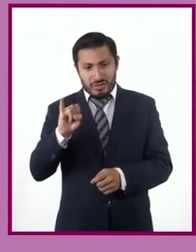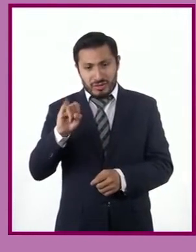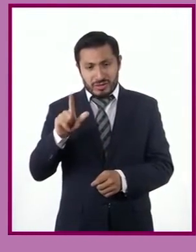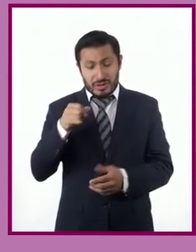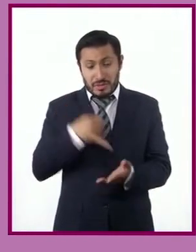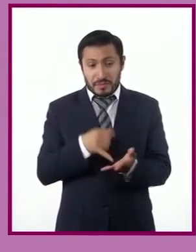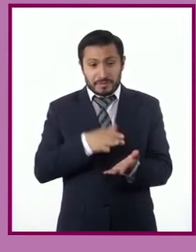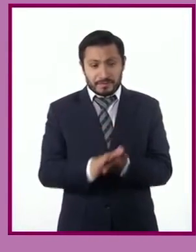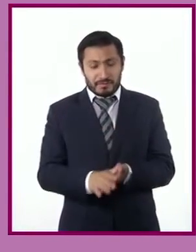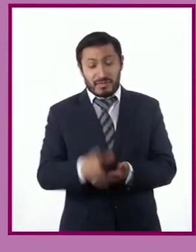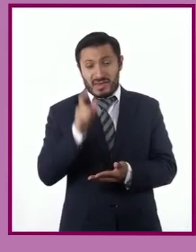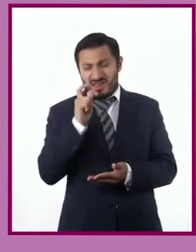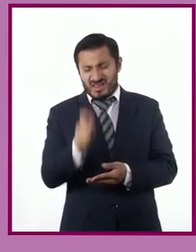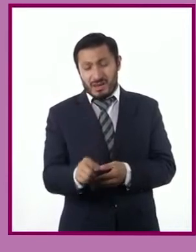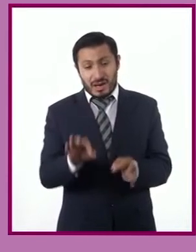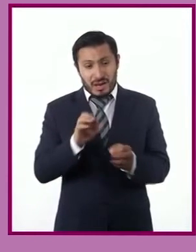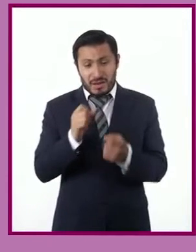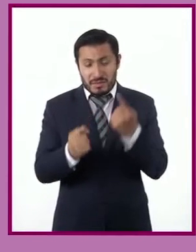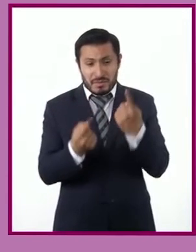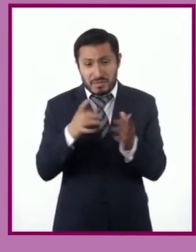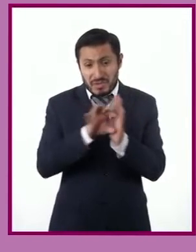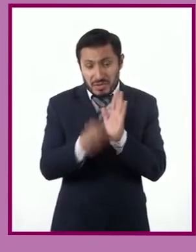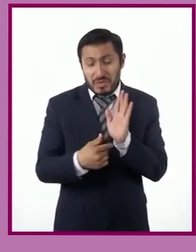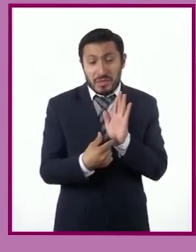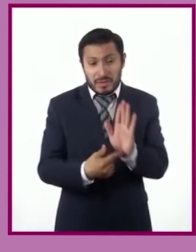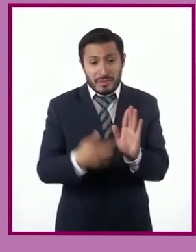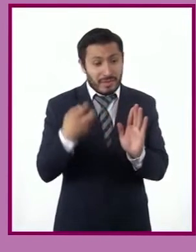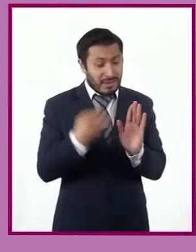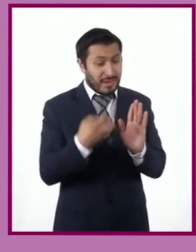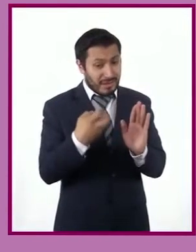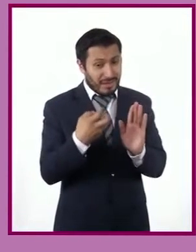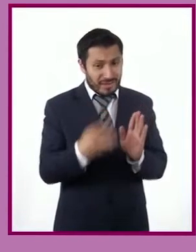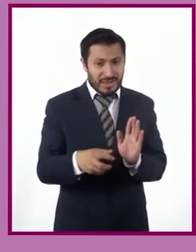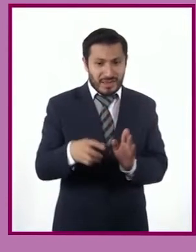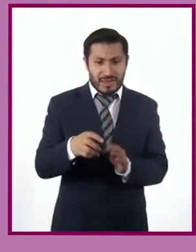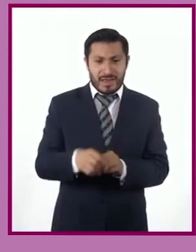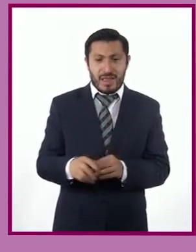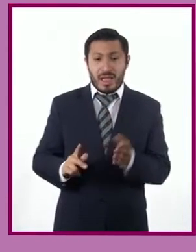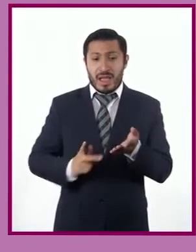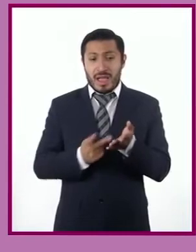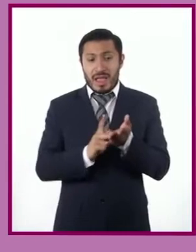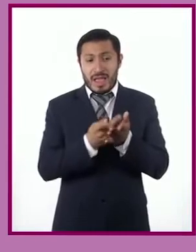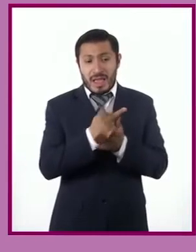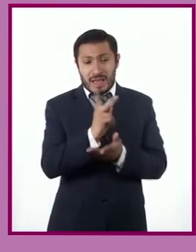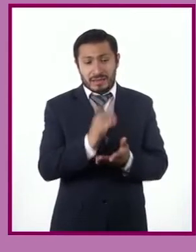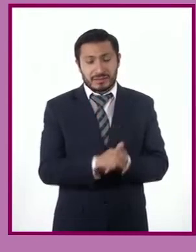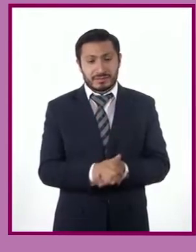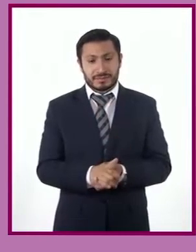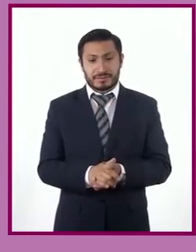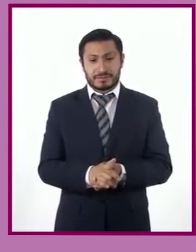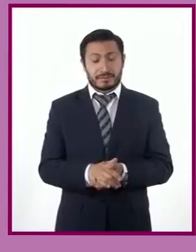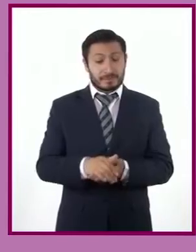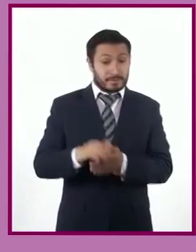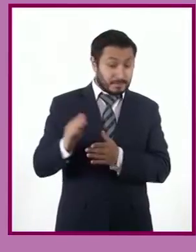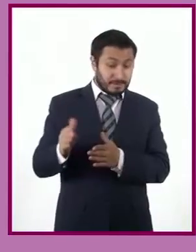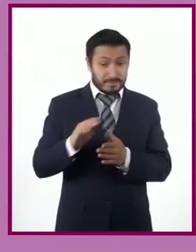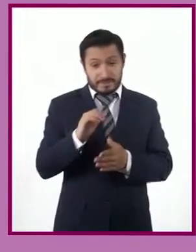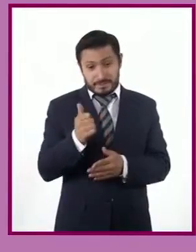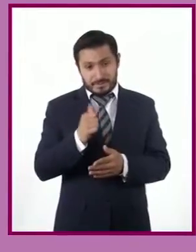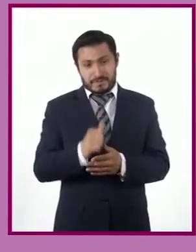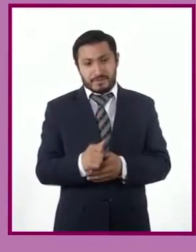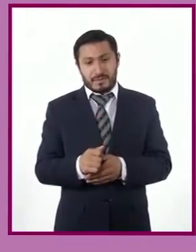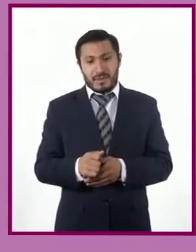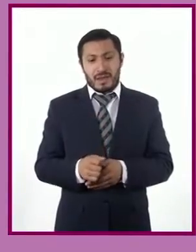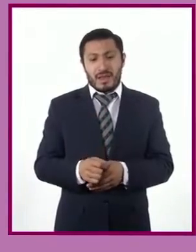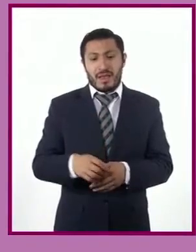impresión. Estos son algunos ejemplos. Este es el fósil de una planta. Este otro es un